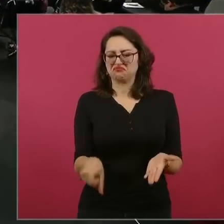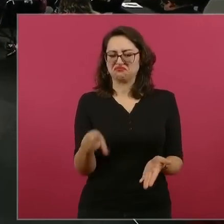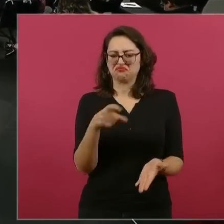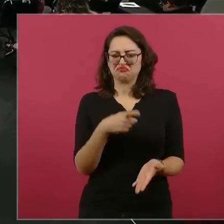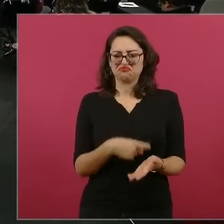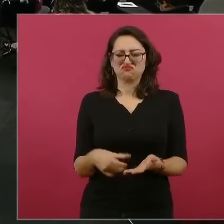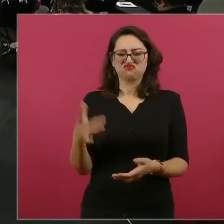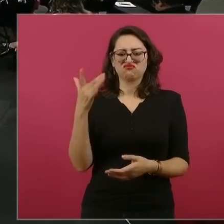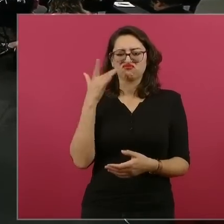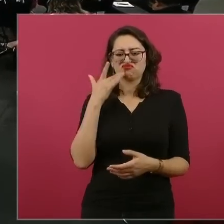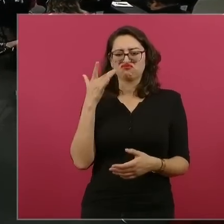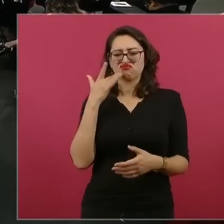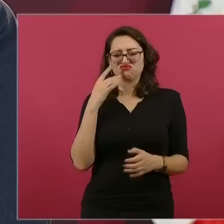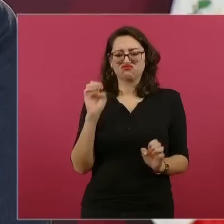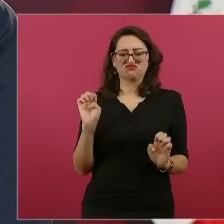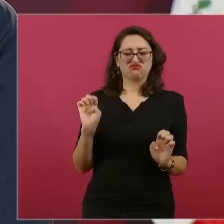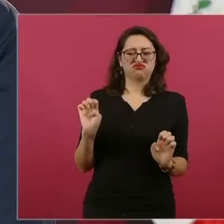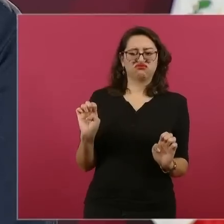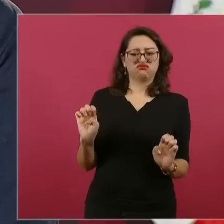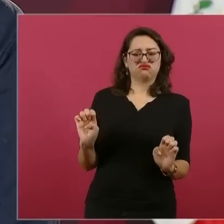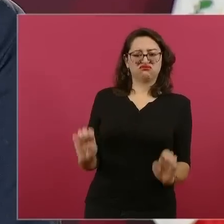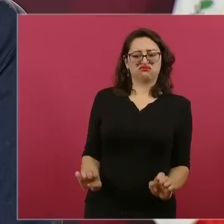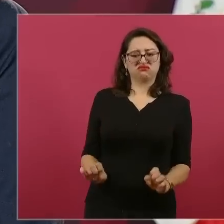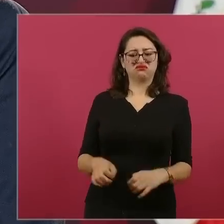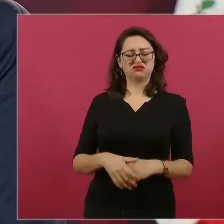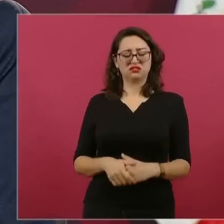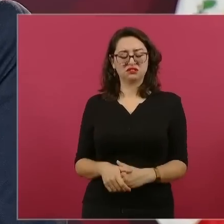de un número especial.